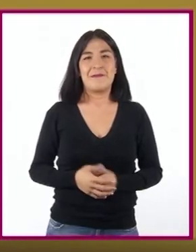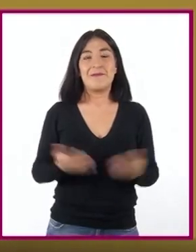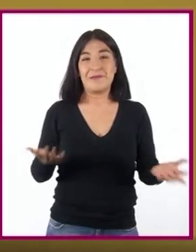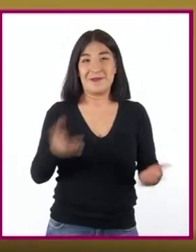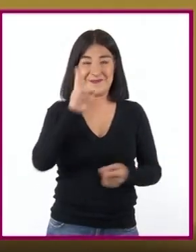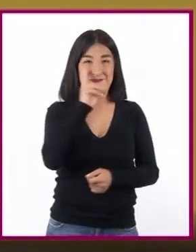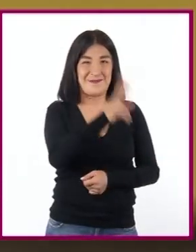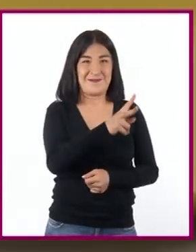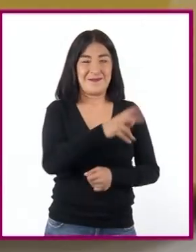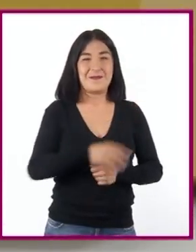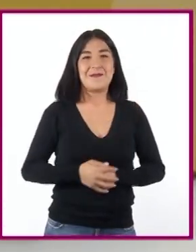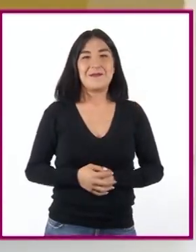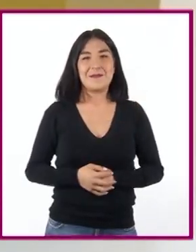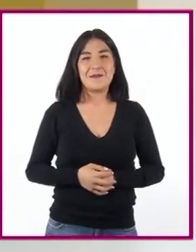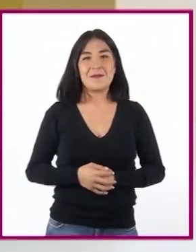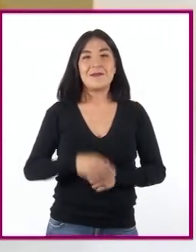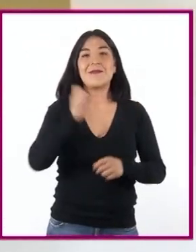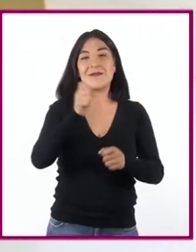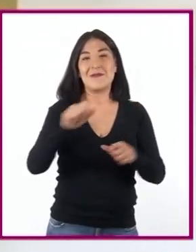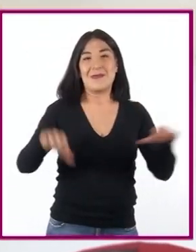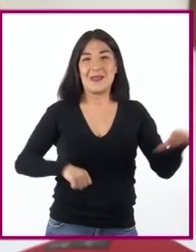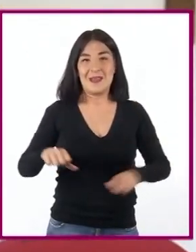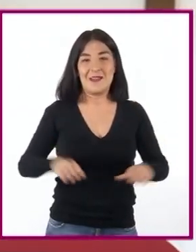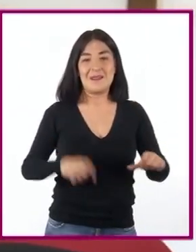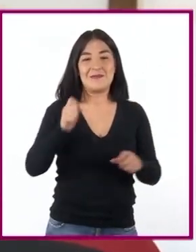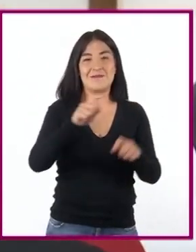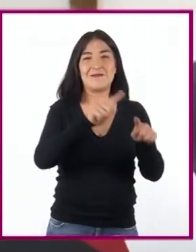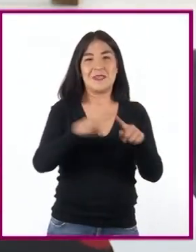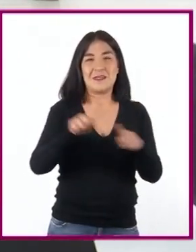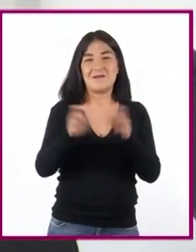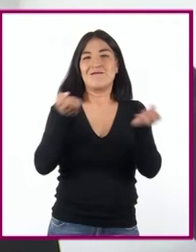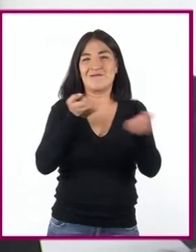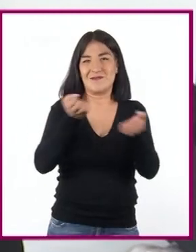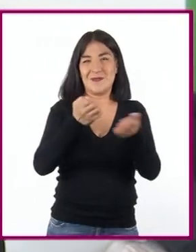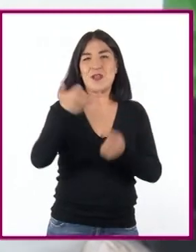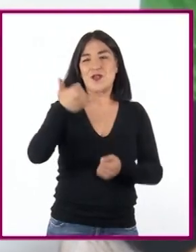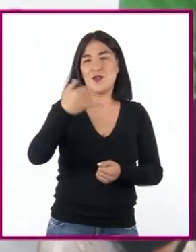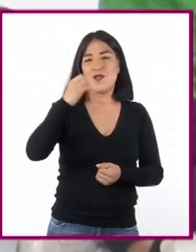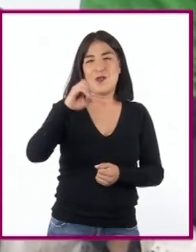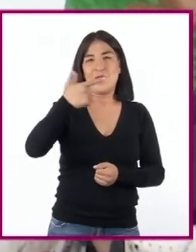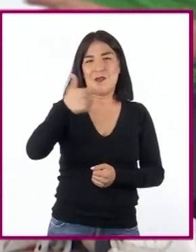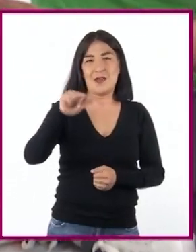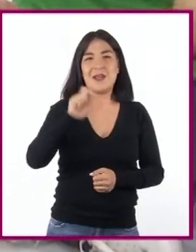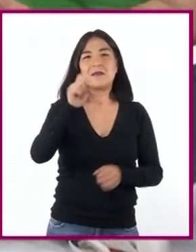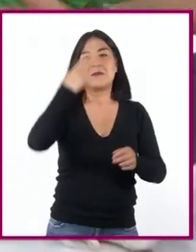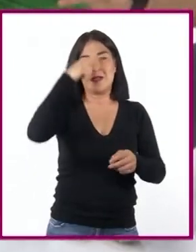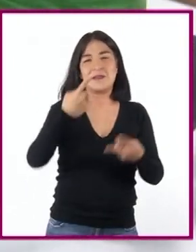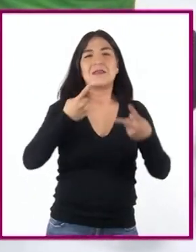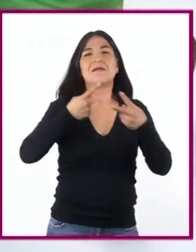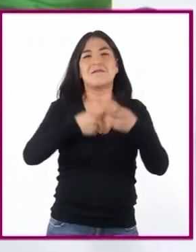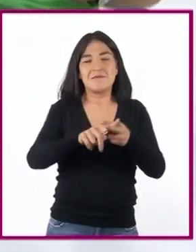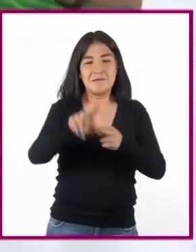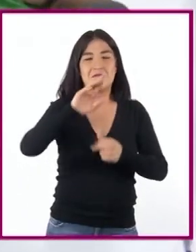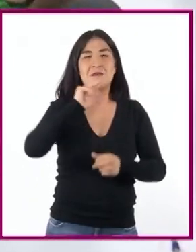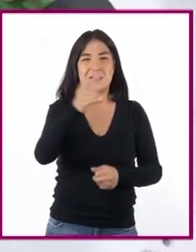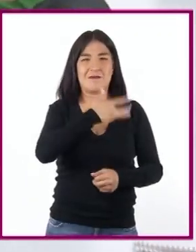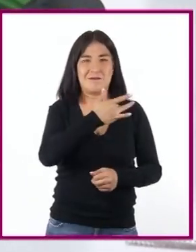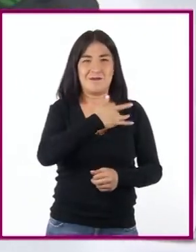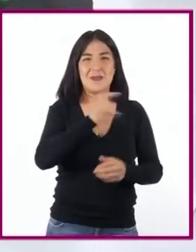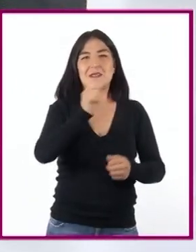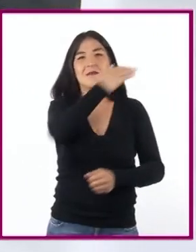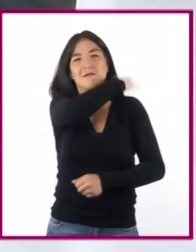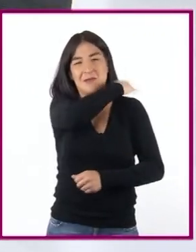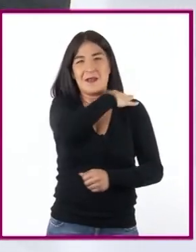Como vemos, una actividad física como el yoga puede ser el comienzo para ayudarnos a mejorar nuestra capacidad